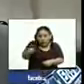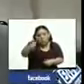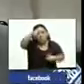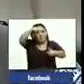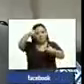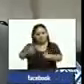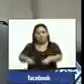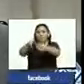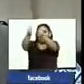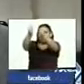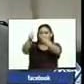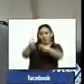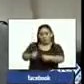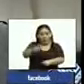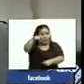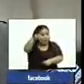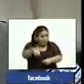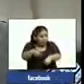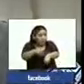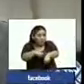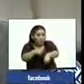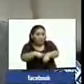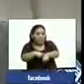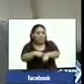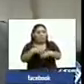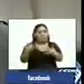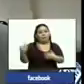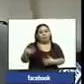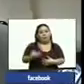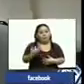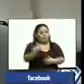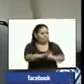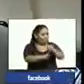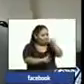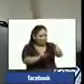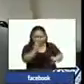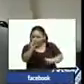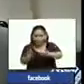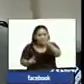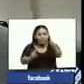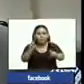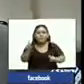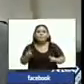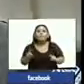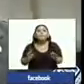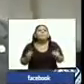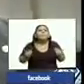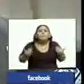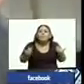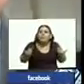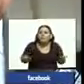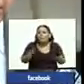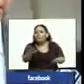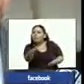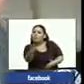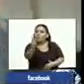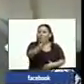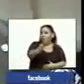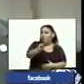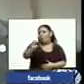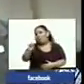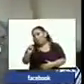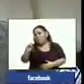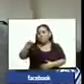A partir de este momento debe haber ya un cabildeo entre martes y miércoles